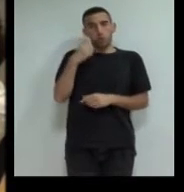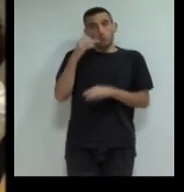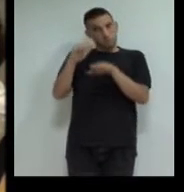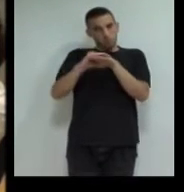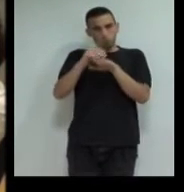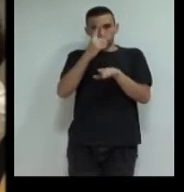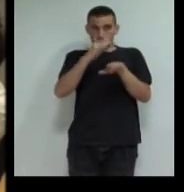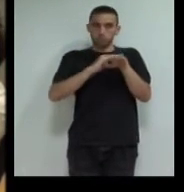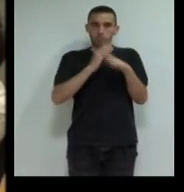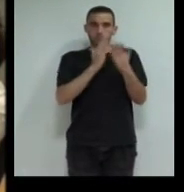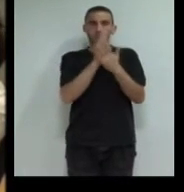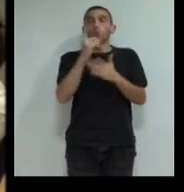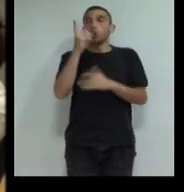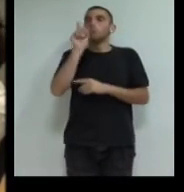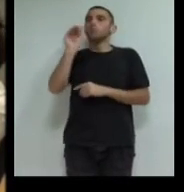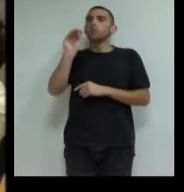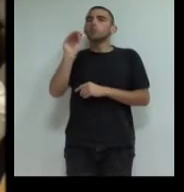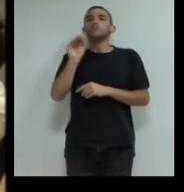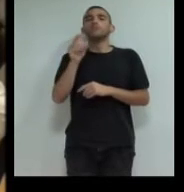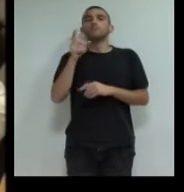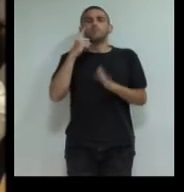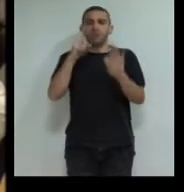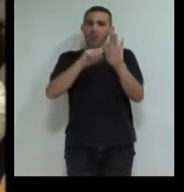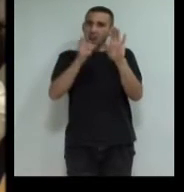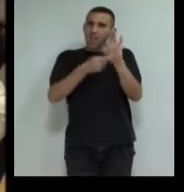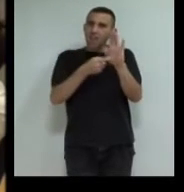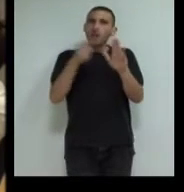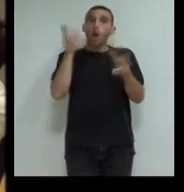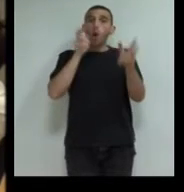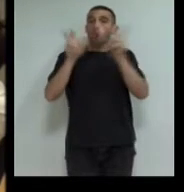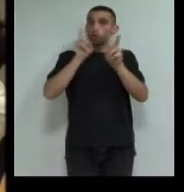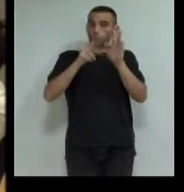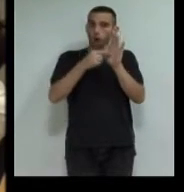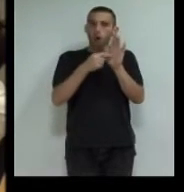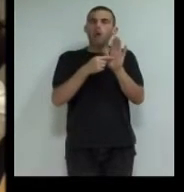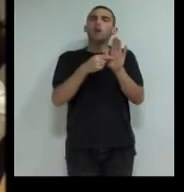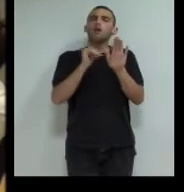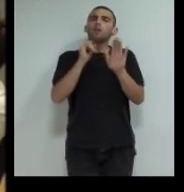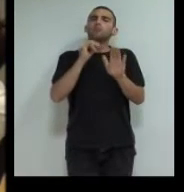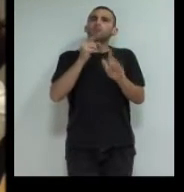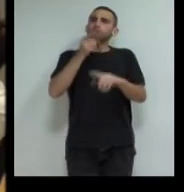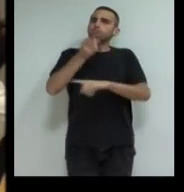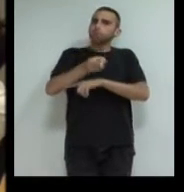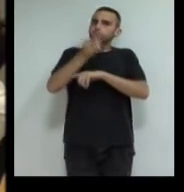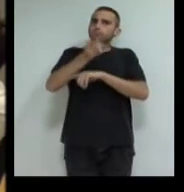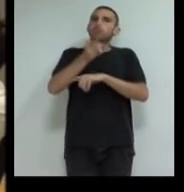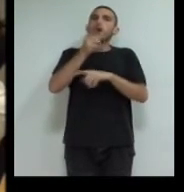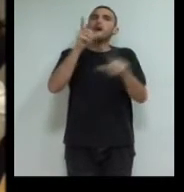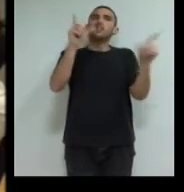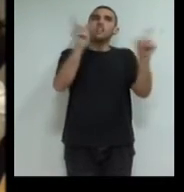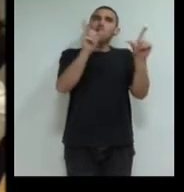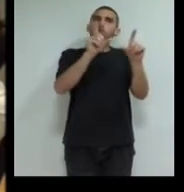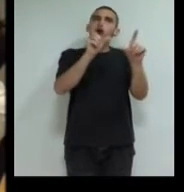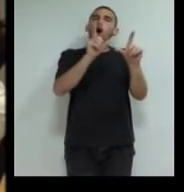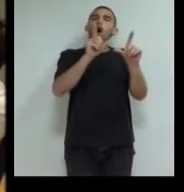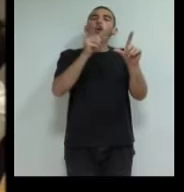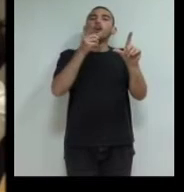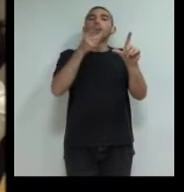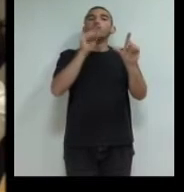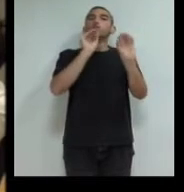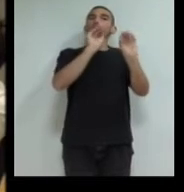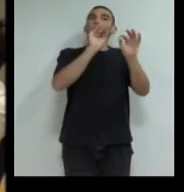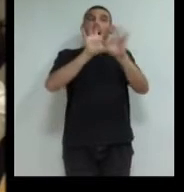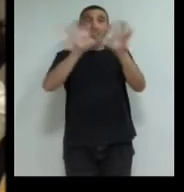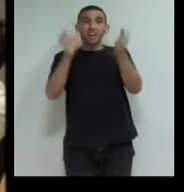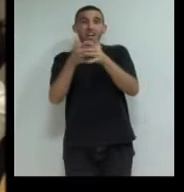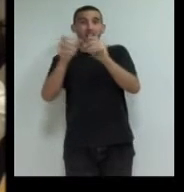segundo. ¿Exige la ley audiovisual que las cadenas, la televisión a la carta... No le sigue.